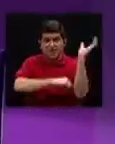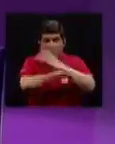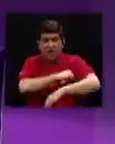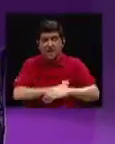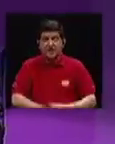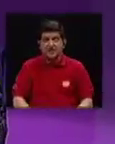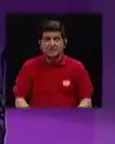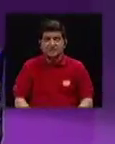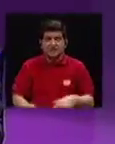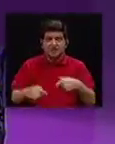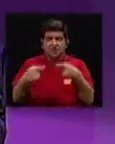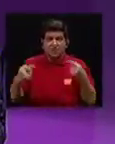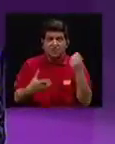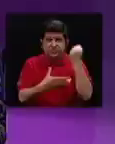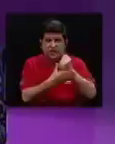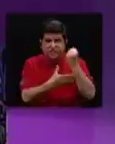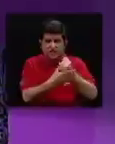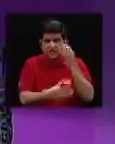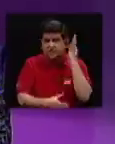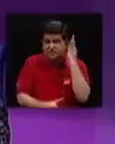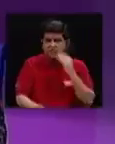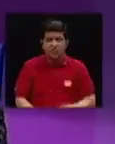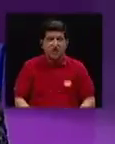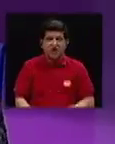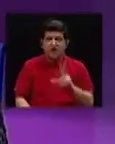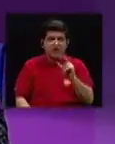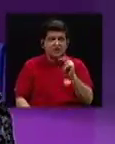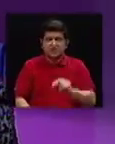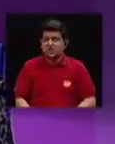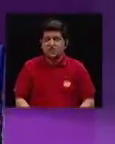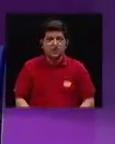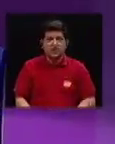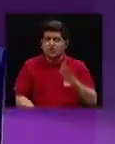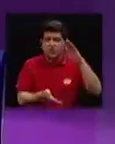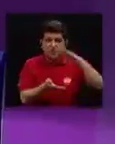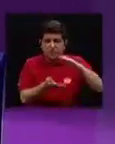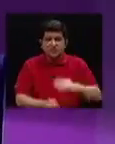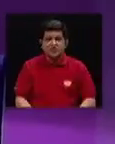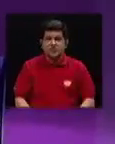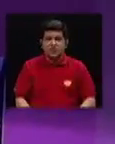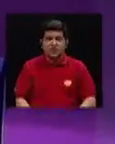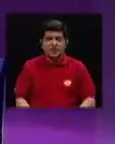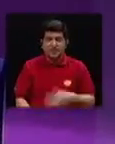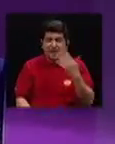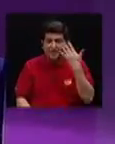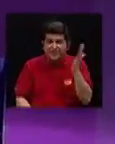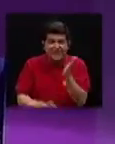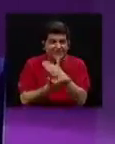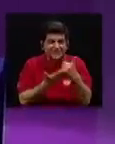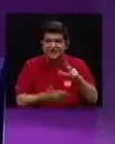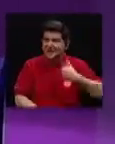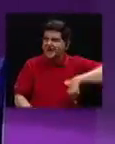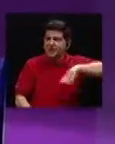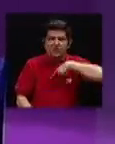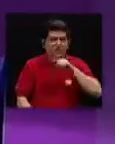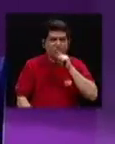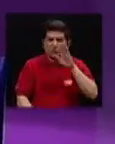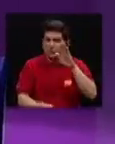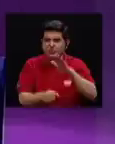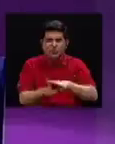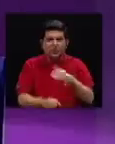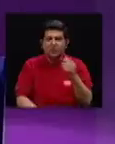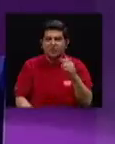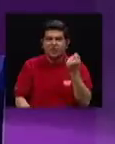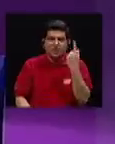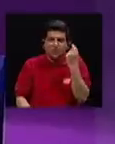no no retrocede no no conseguimos Y eso quiere decir que hay algo que no estamos consiguiendo entender bien